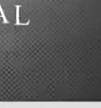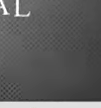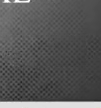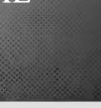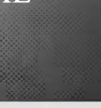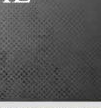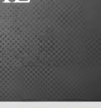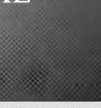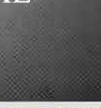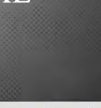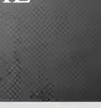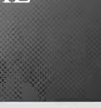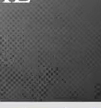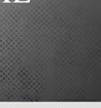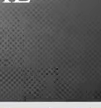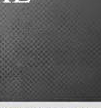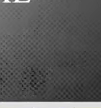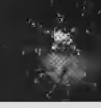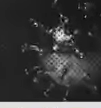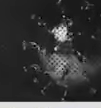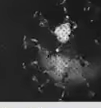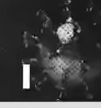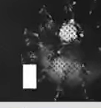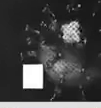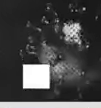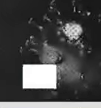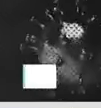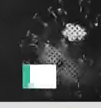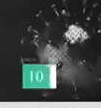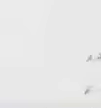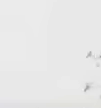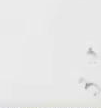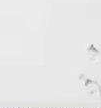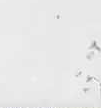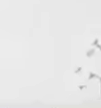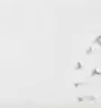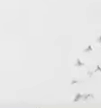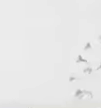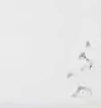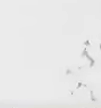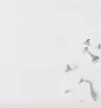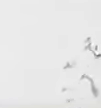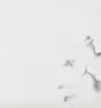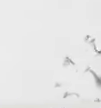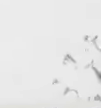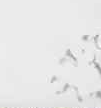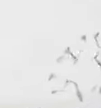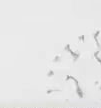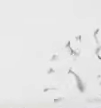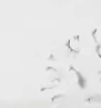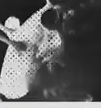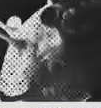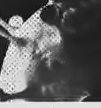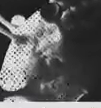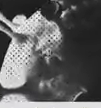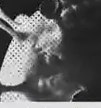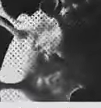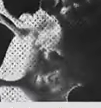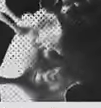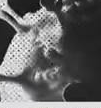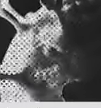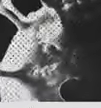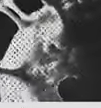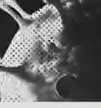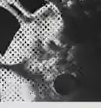La línea confidencial antidrogas amplía su servicio. Brindará apoyo psicológico para la prevención